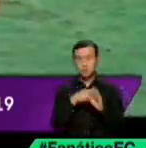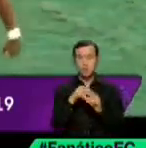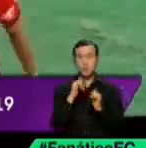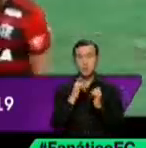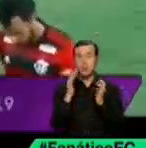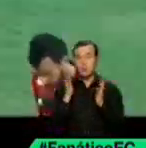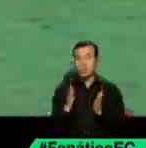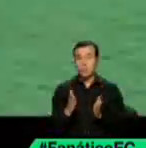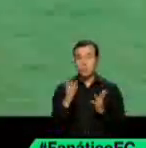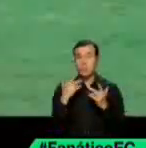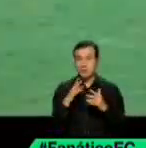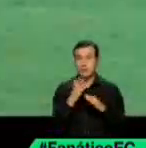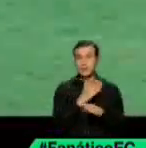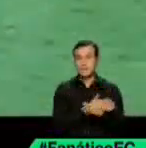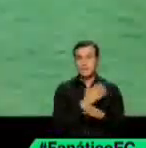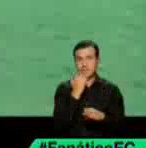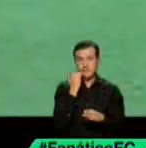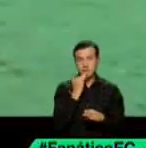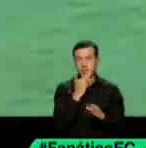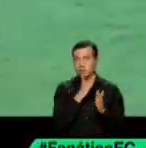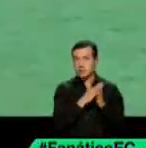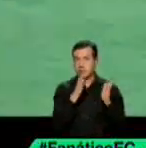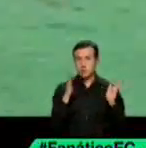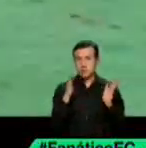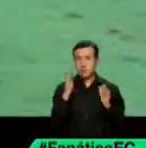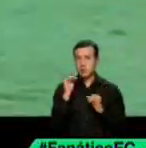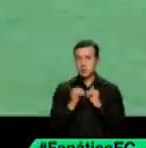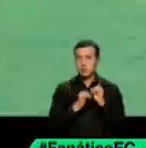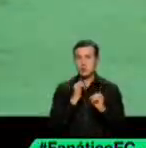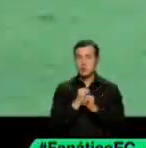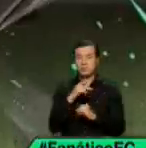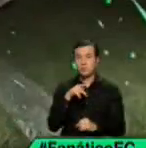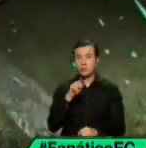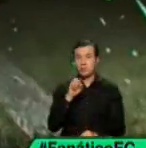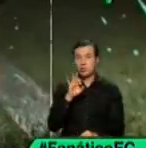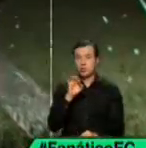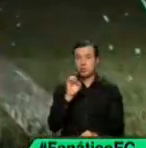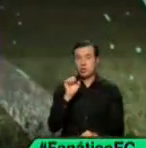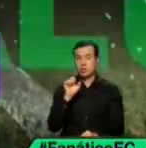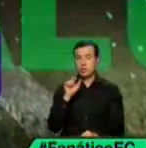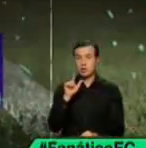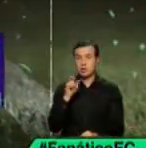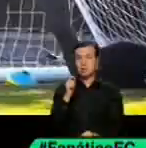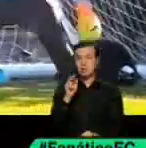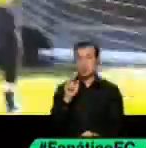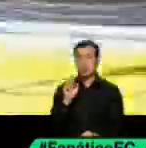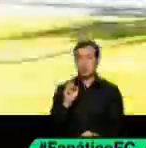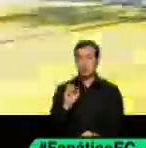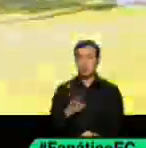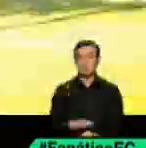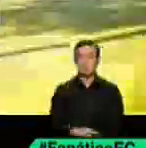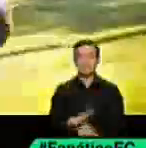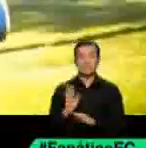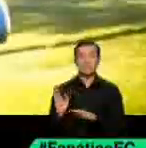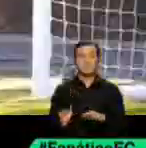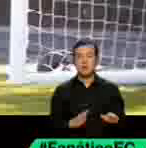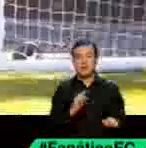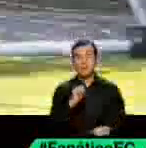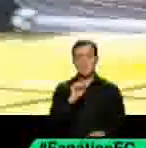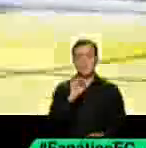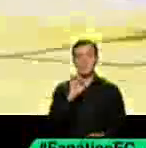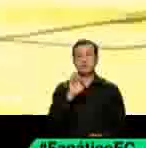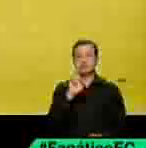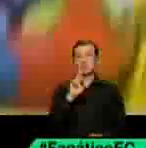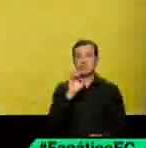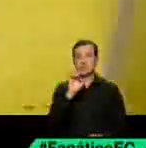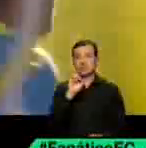jugador había arreglado hace varios días con el Internacional de Porto Alegre. El Manchester City ha acortado la